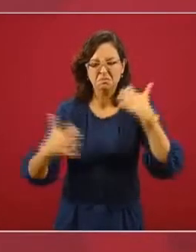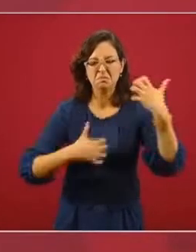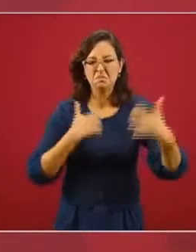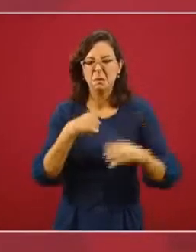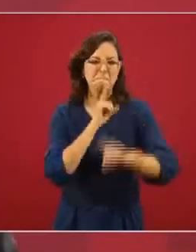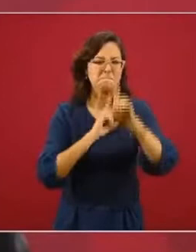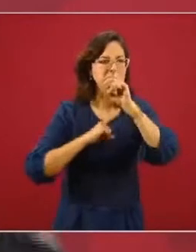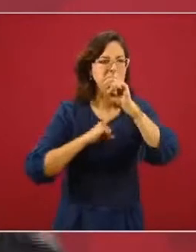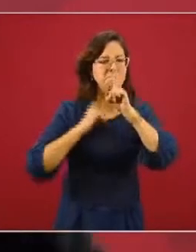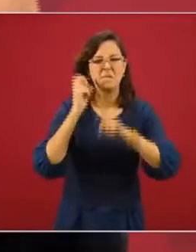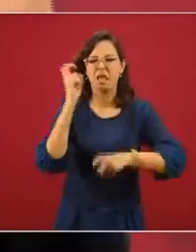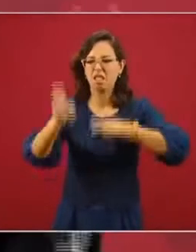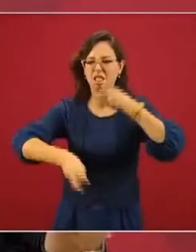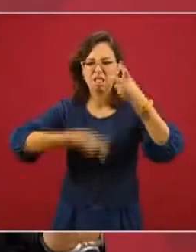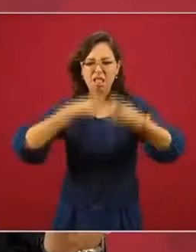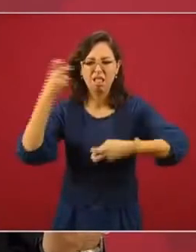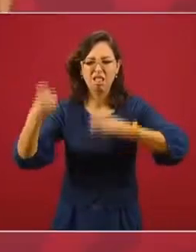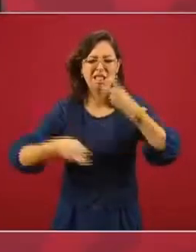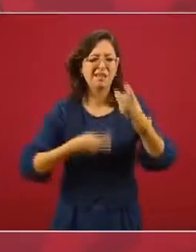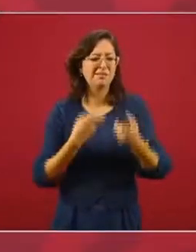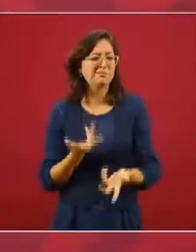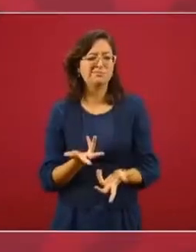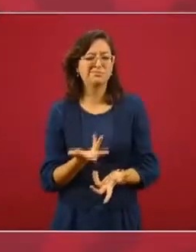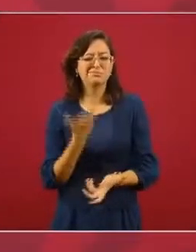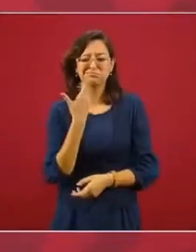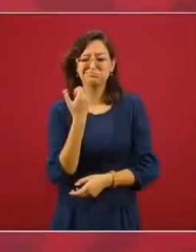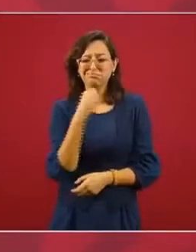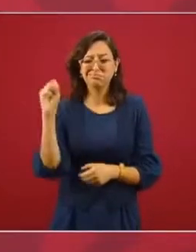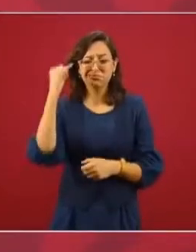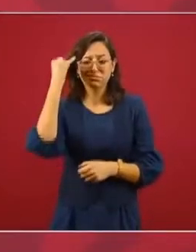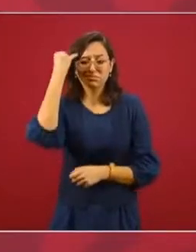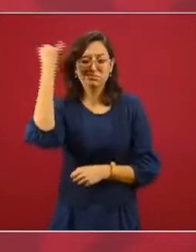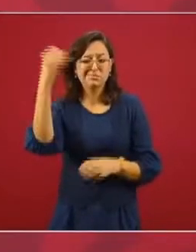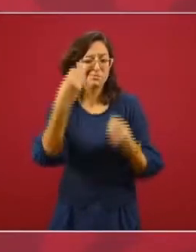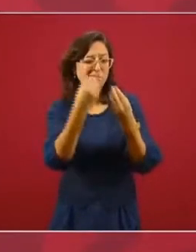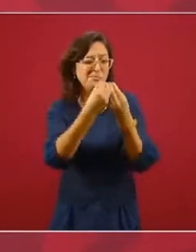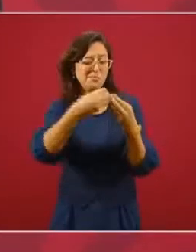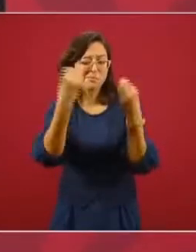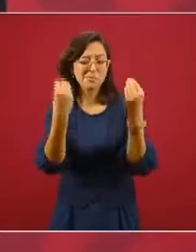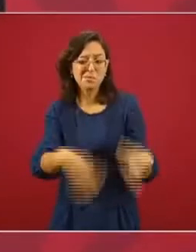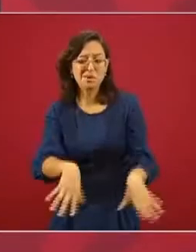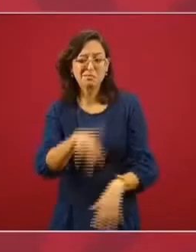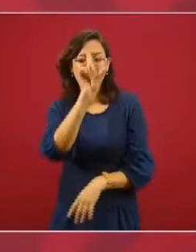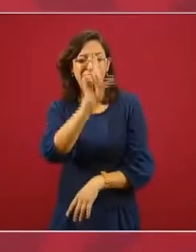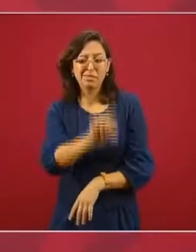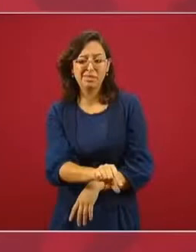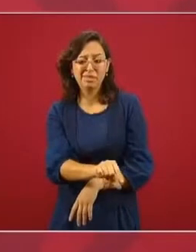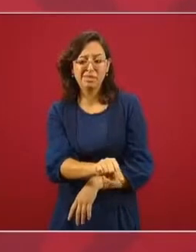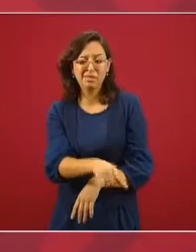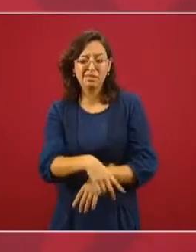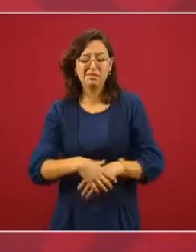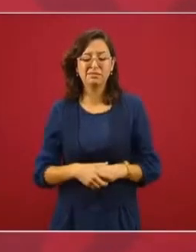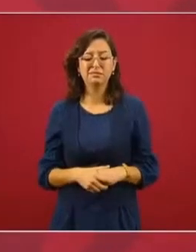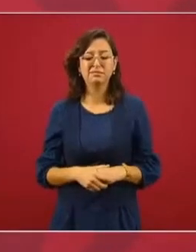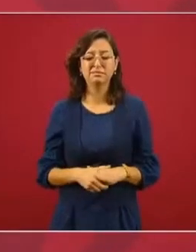la mentira, pierde el talento, pierde la imaginación, pierde la creatividad.